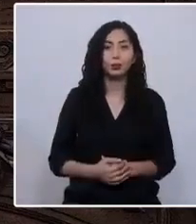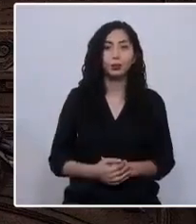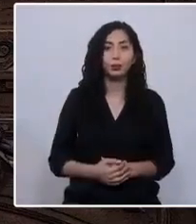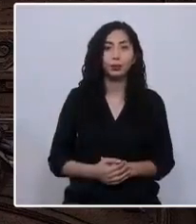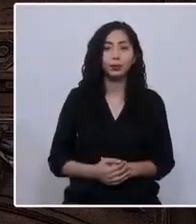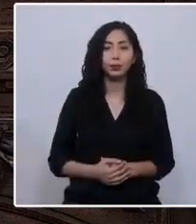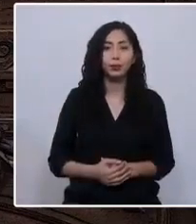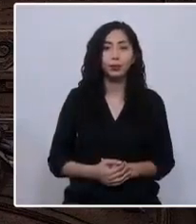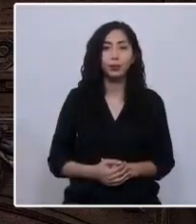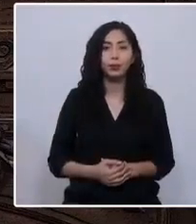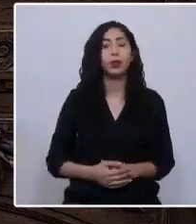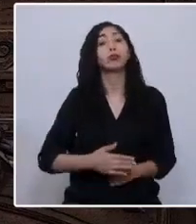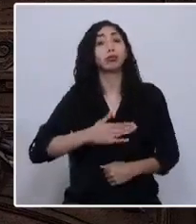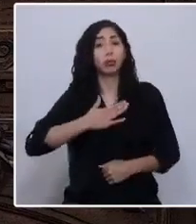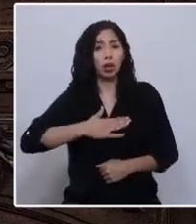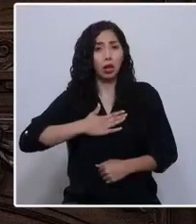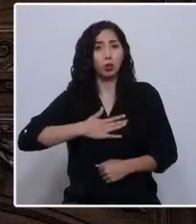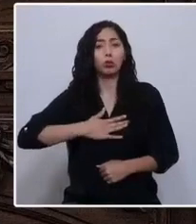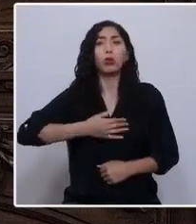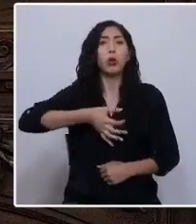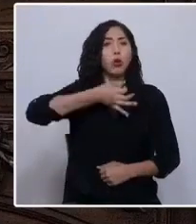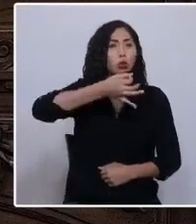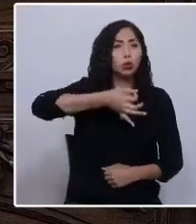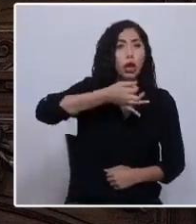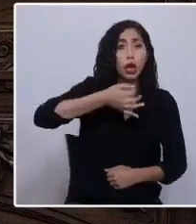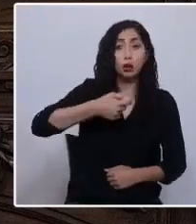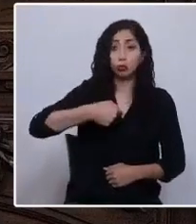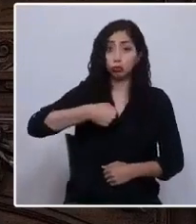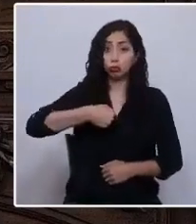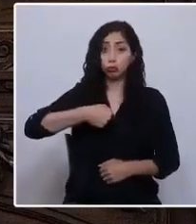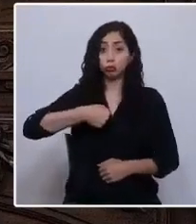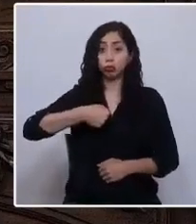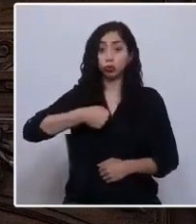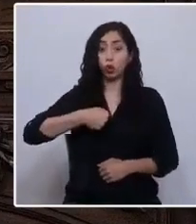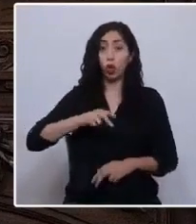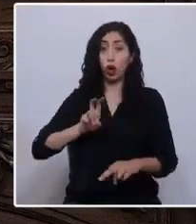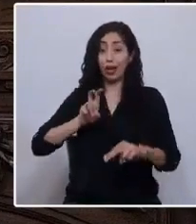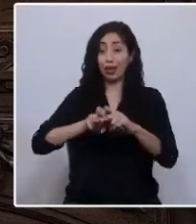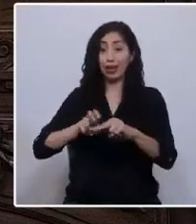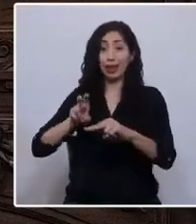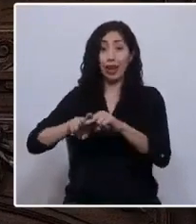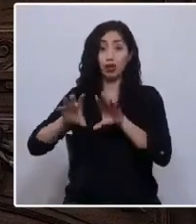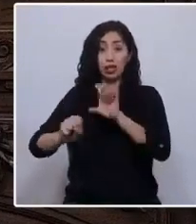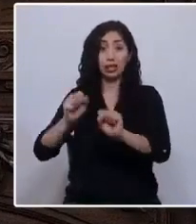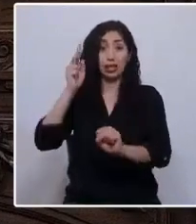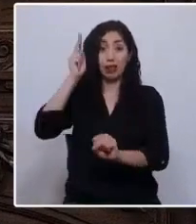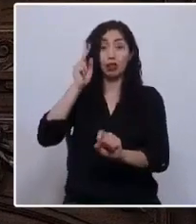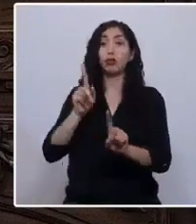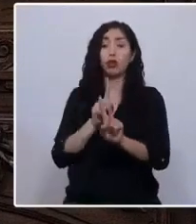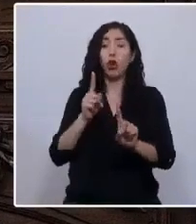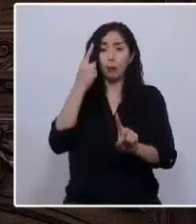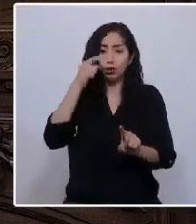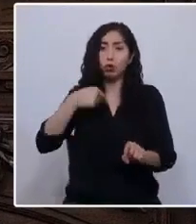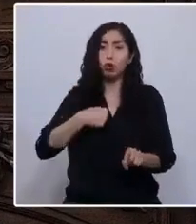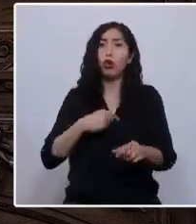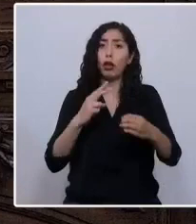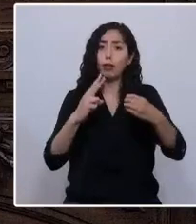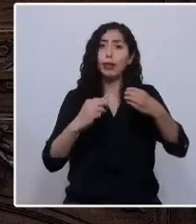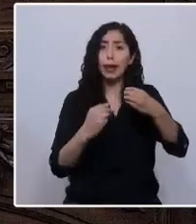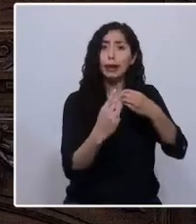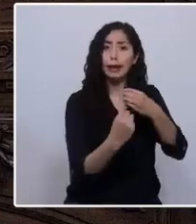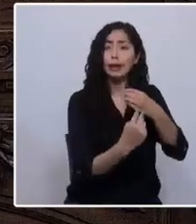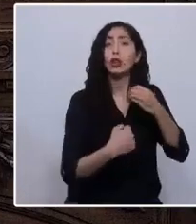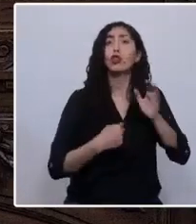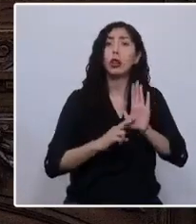quería contarles que si bien no soy constituyente de escaños reservados soy diaguita y representa a la comunidad